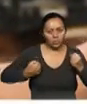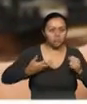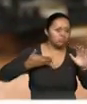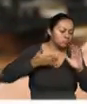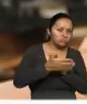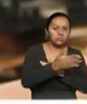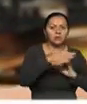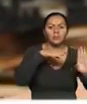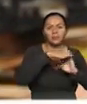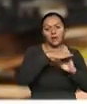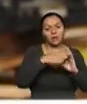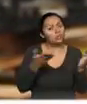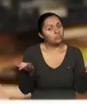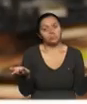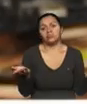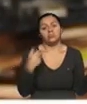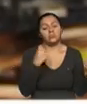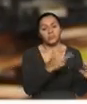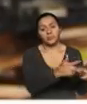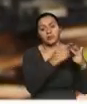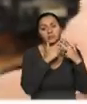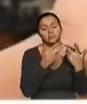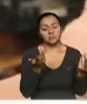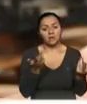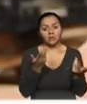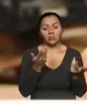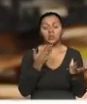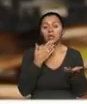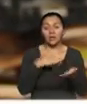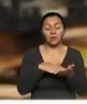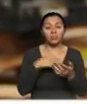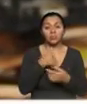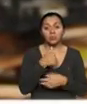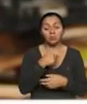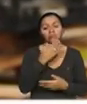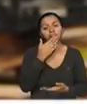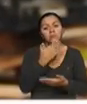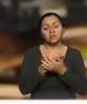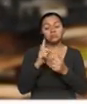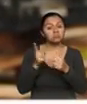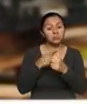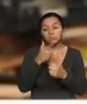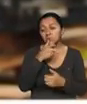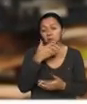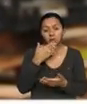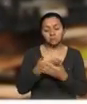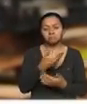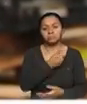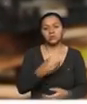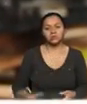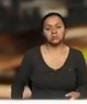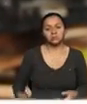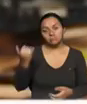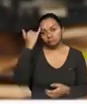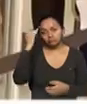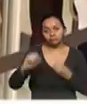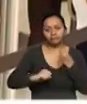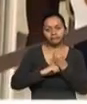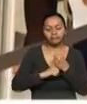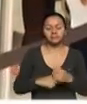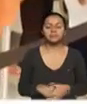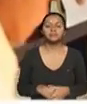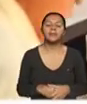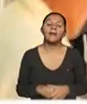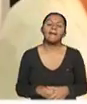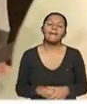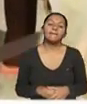alternativa a la banca. Porque eso sí, vuelvo y le repito, yo le agradezco a la Presidencia de la República. De